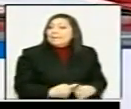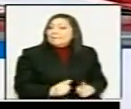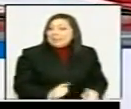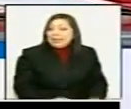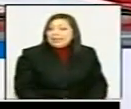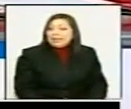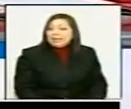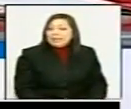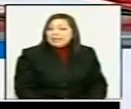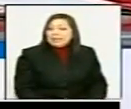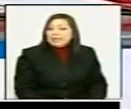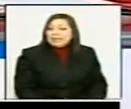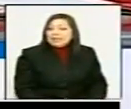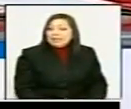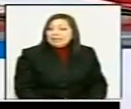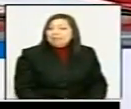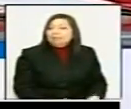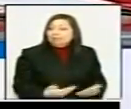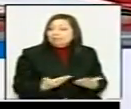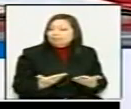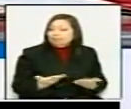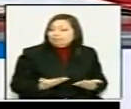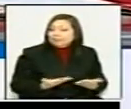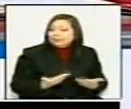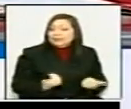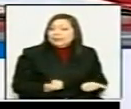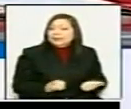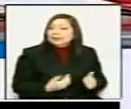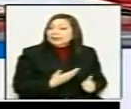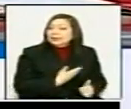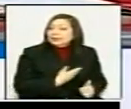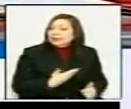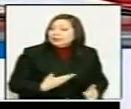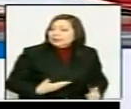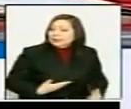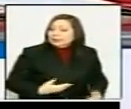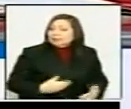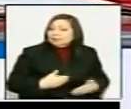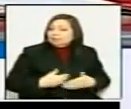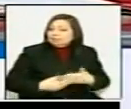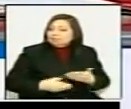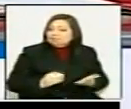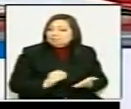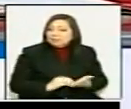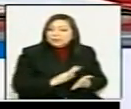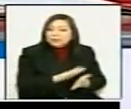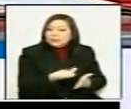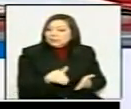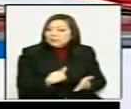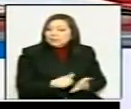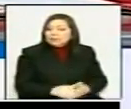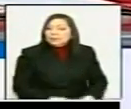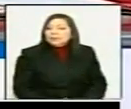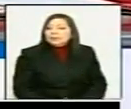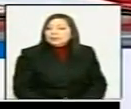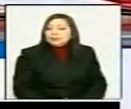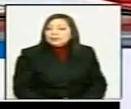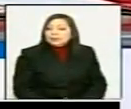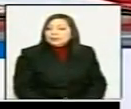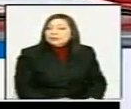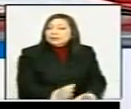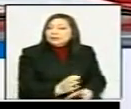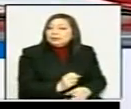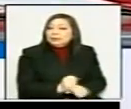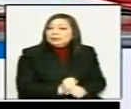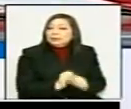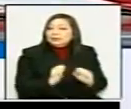mi decisión, adelanto al presidente, adelanto a todos, de que se